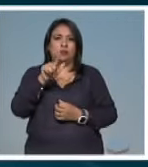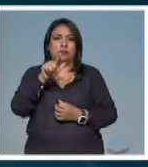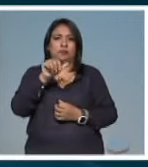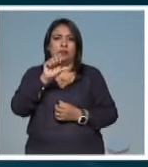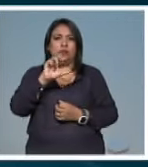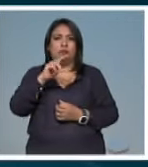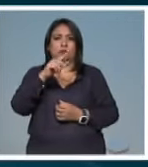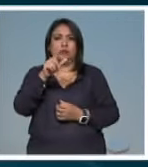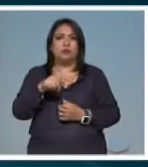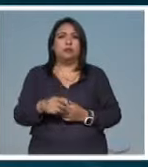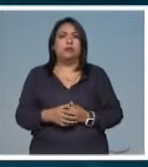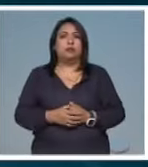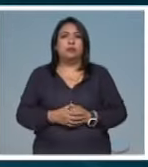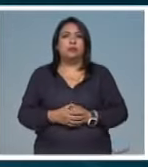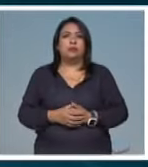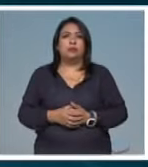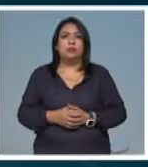Sánchez.